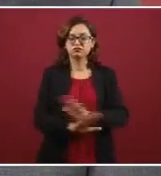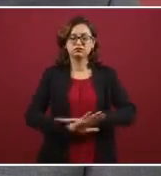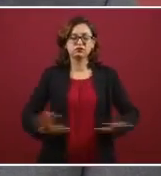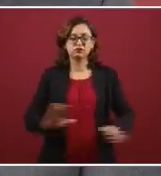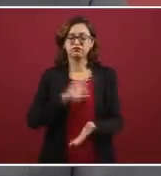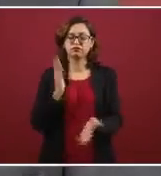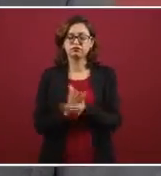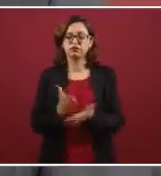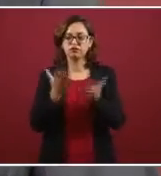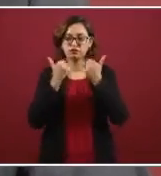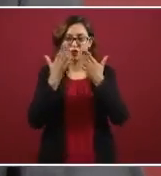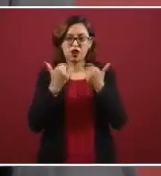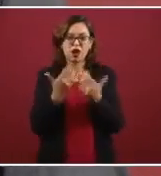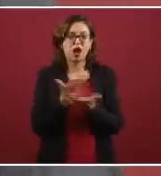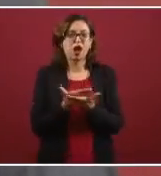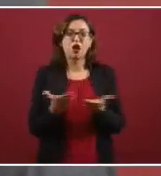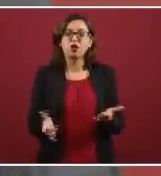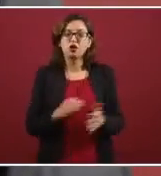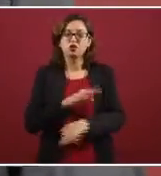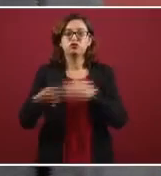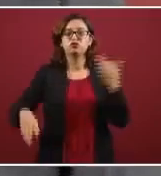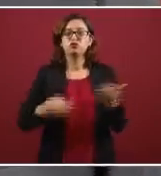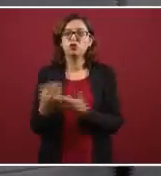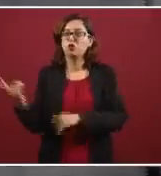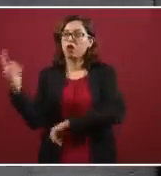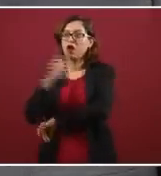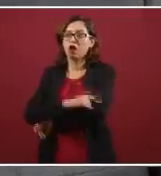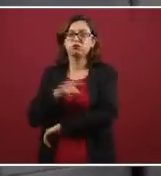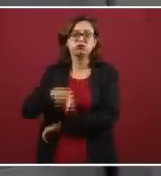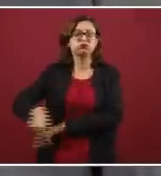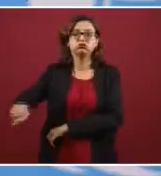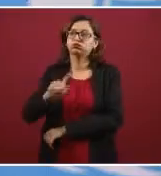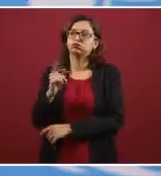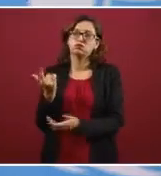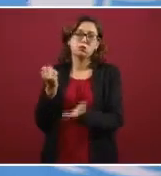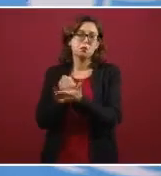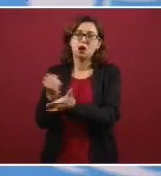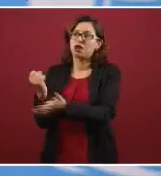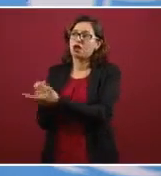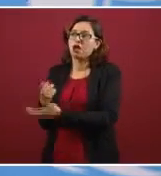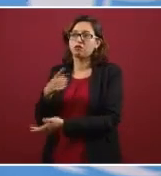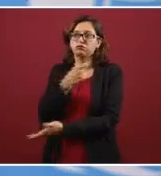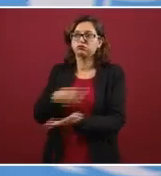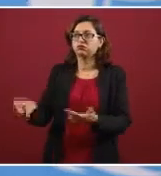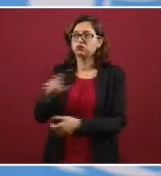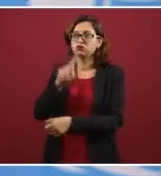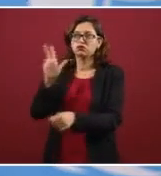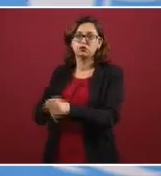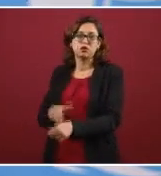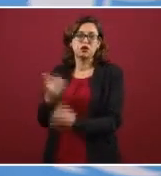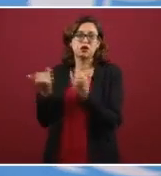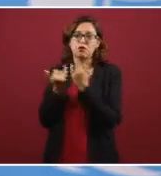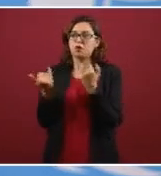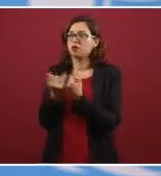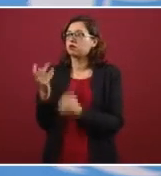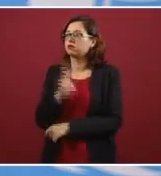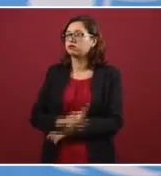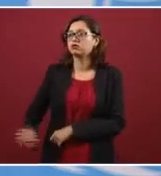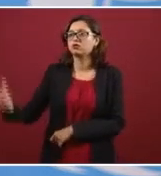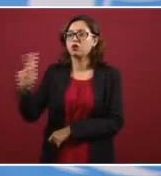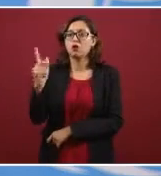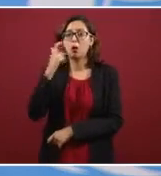todo se tiene que hacer en aviones de línea y por tierra. Ya está en venta el